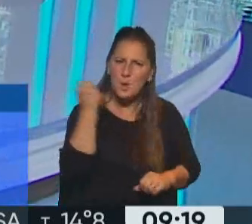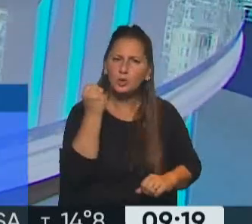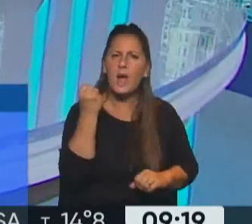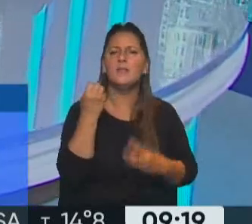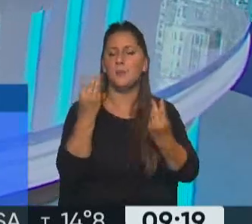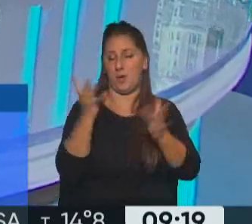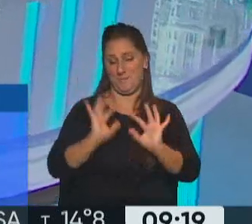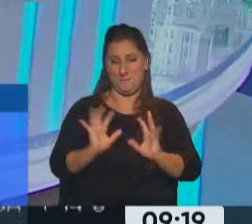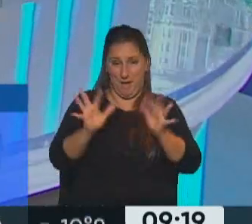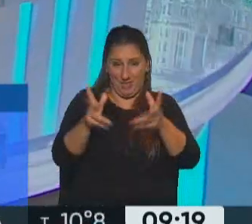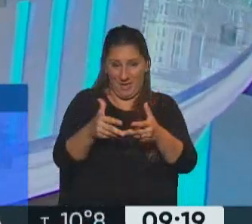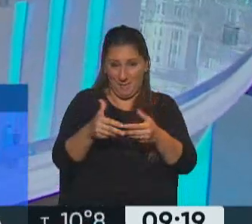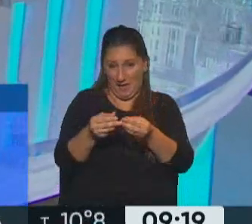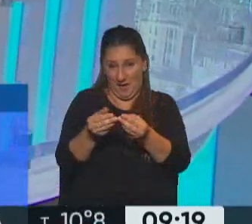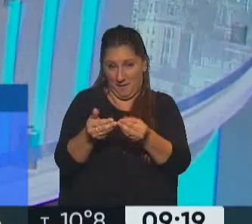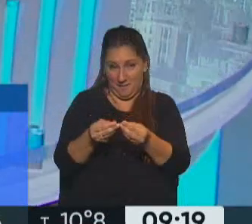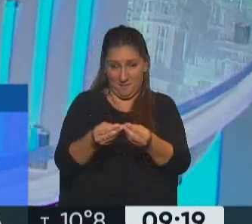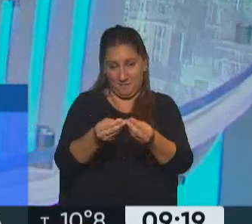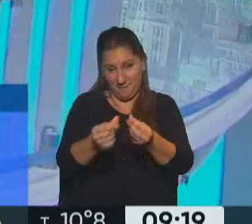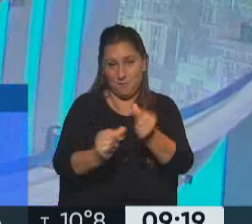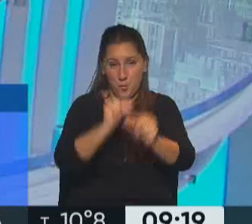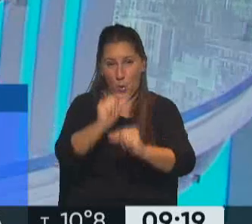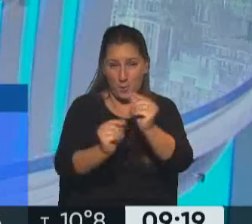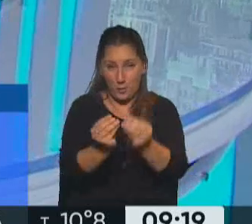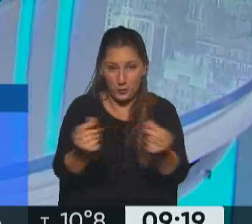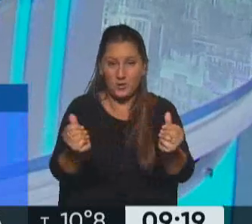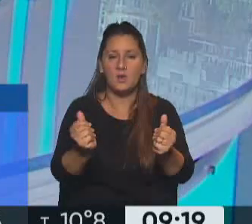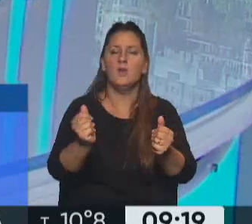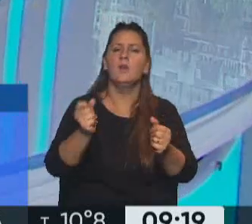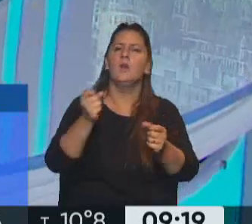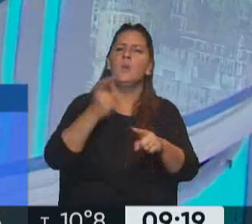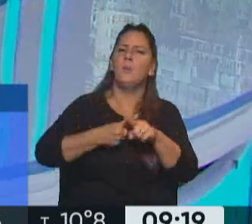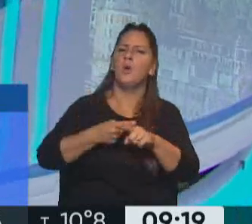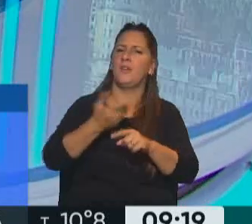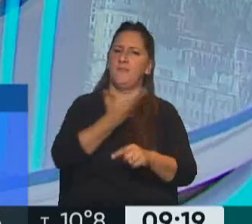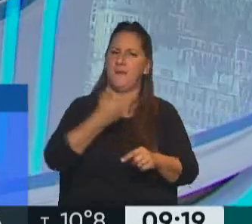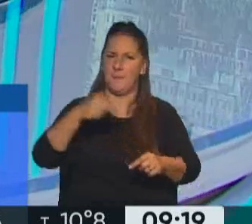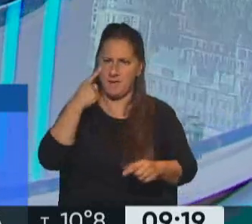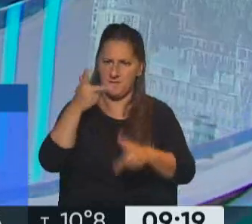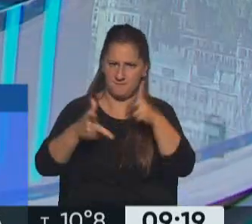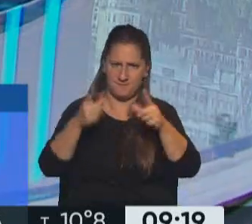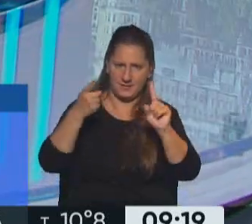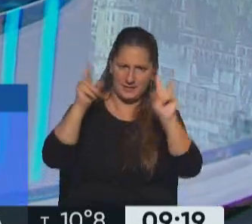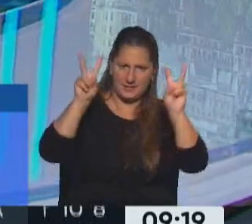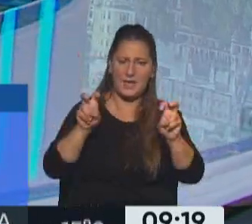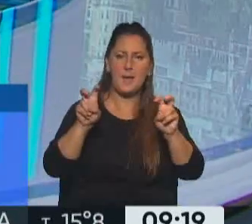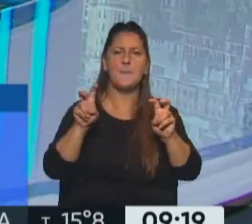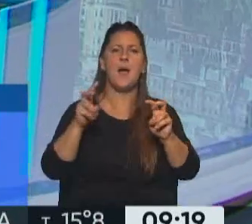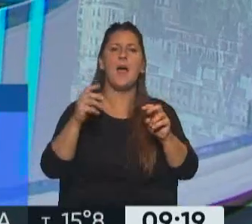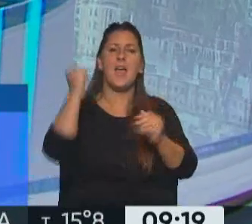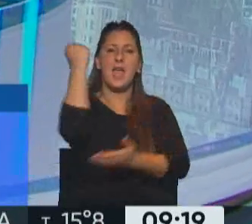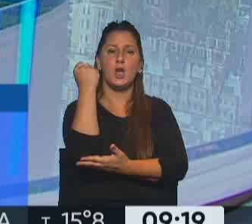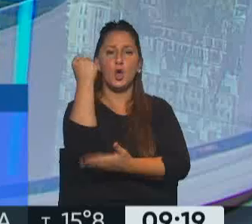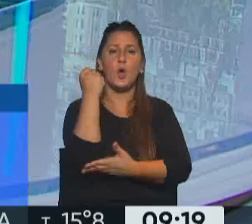saliendo de la pandemia, sino porque hablamos del acuerdo con el Fondo Monetario Internacional, una recuperación muy importante de la economía